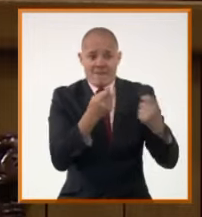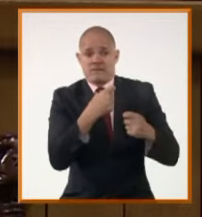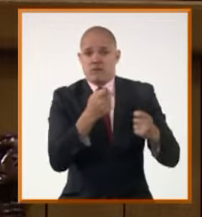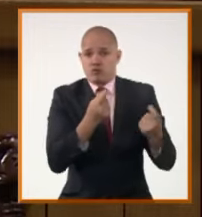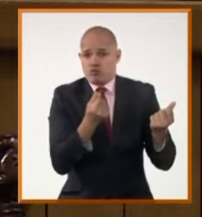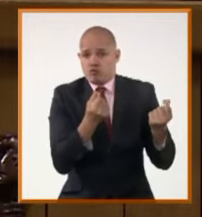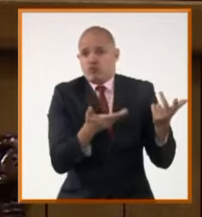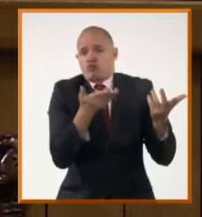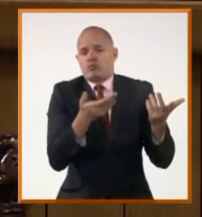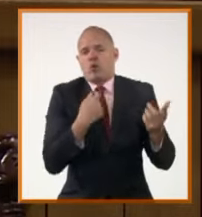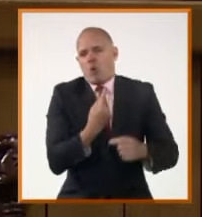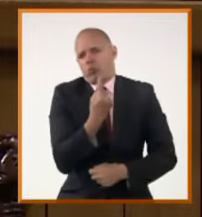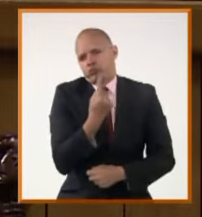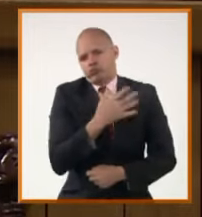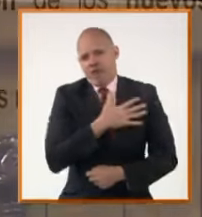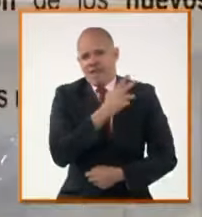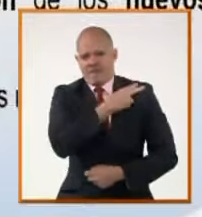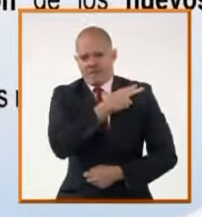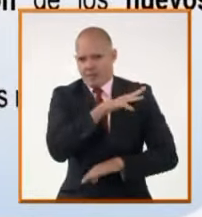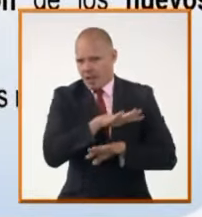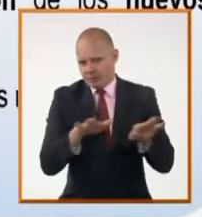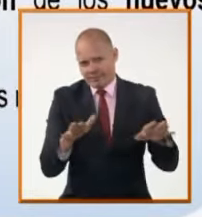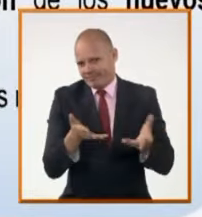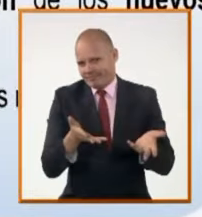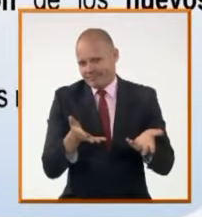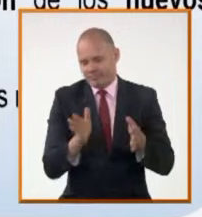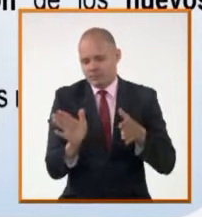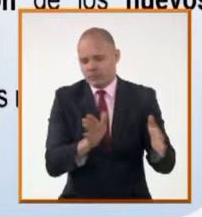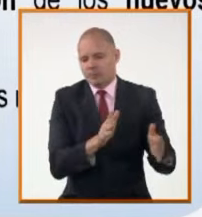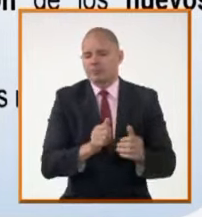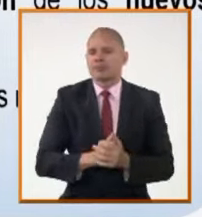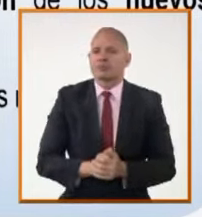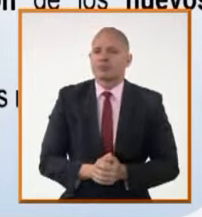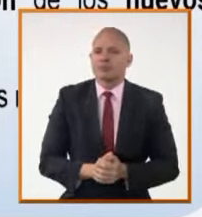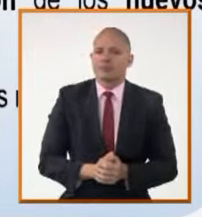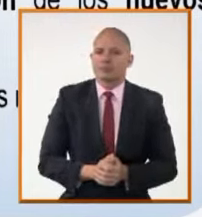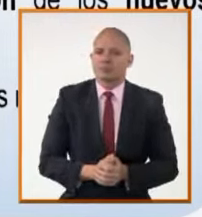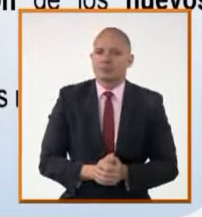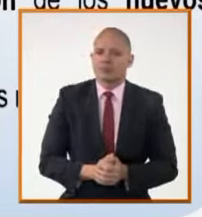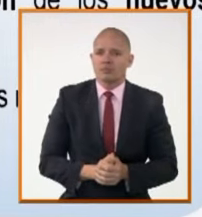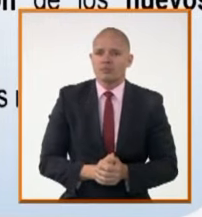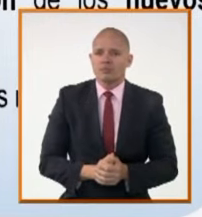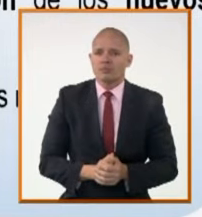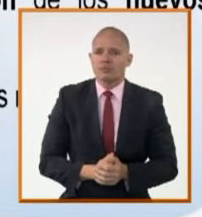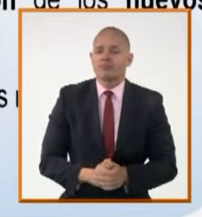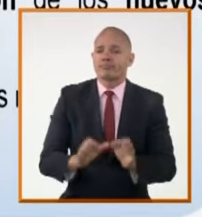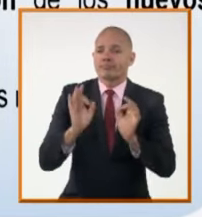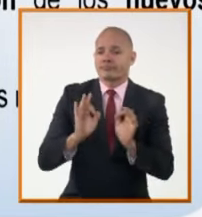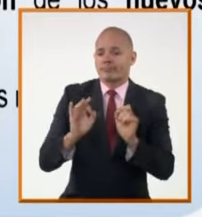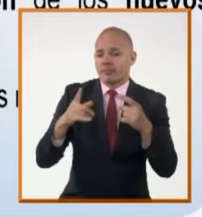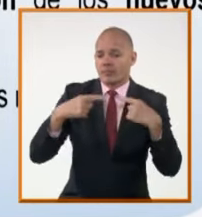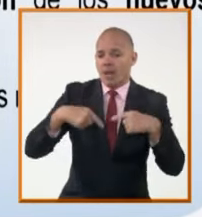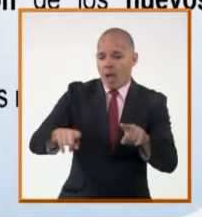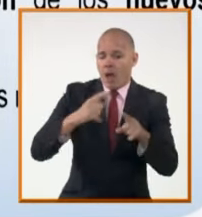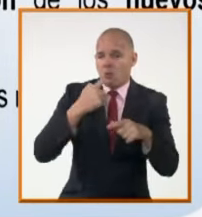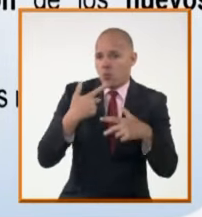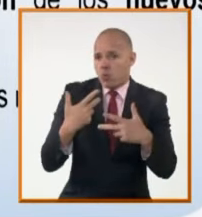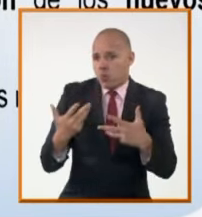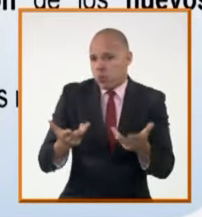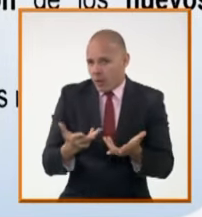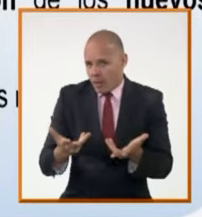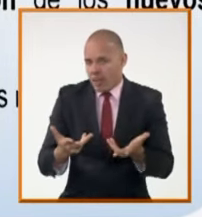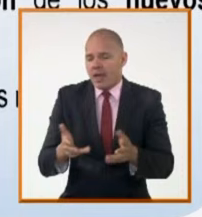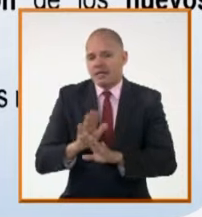Emitir las nuevas normas jurídicas. Eso ahora ha salido a partir de que estuve en la comisión que se presentó un informe de